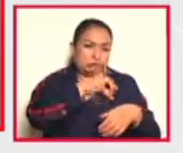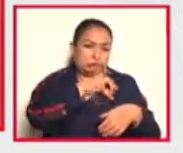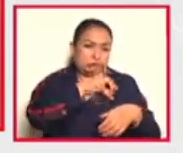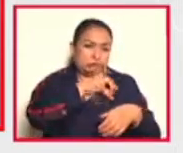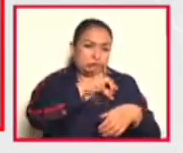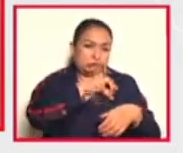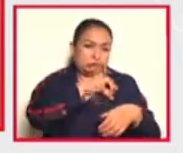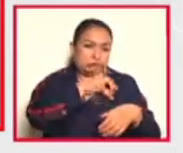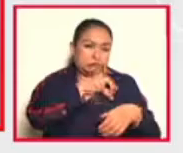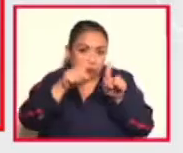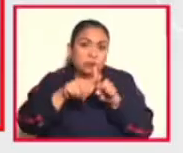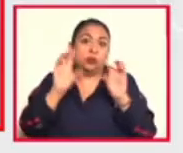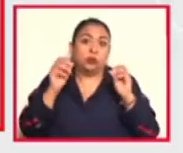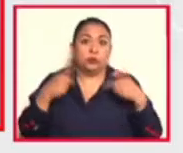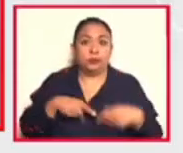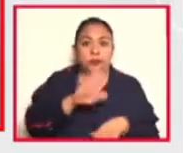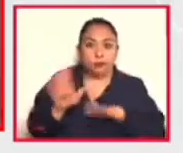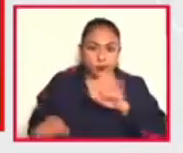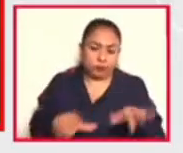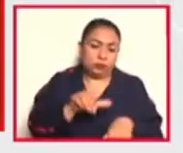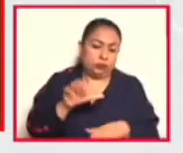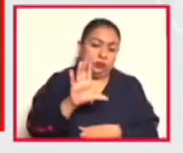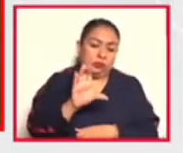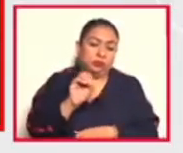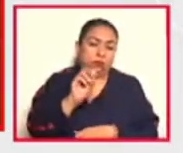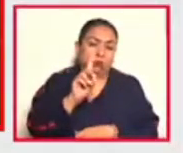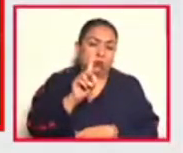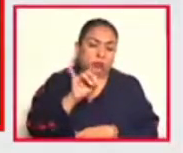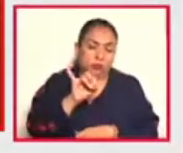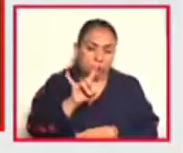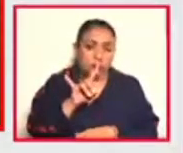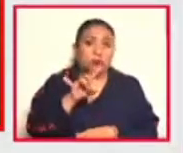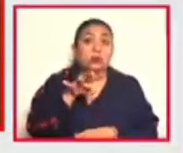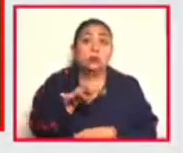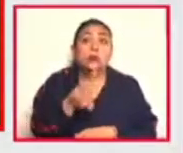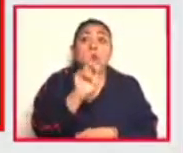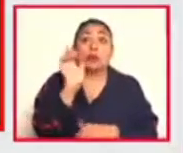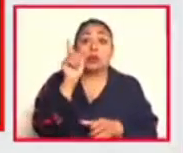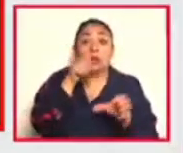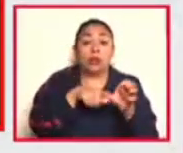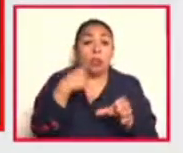vida por la COVID-19. Al ingresar a la página